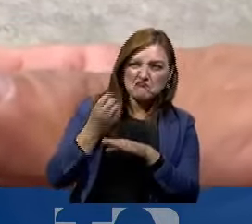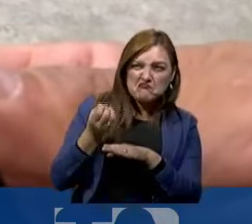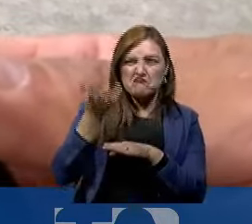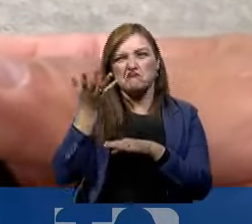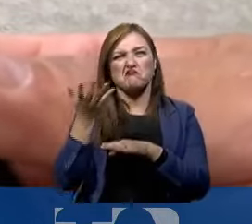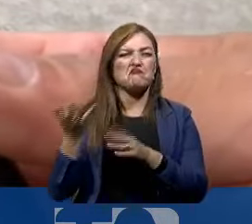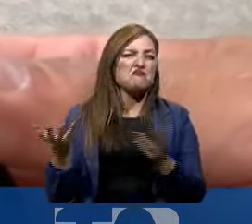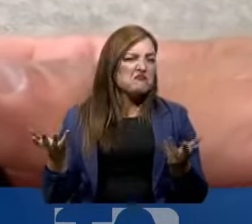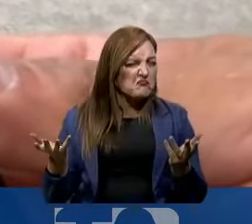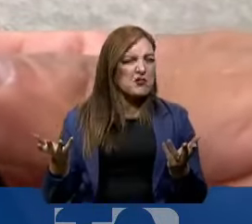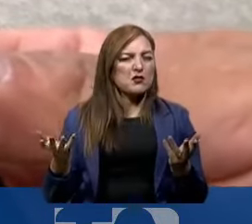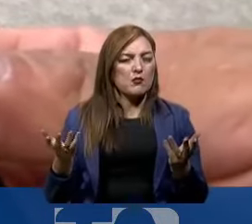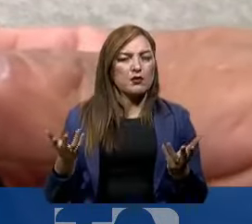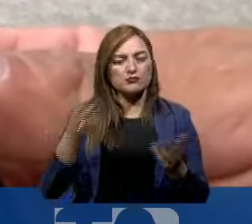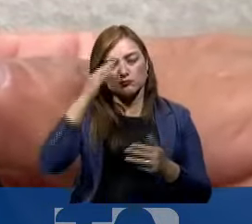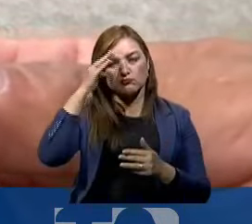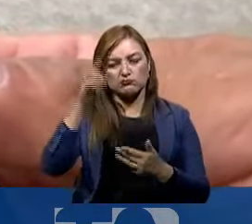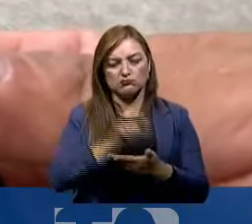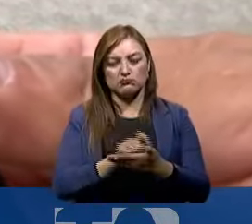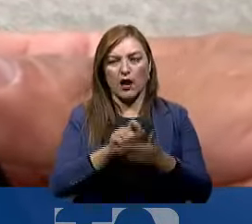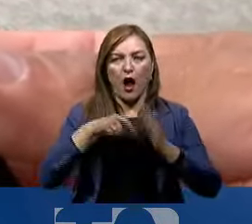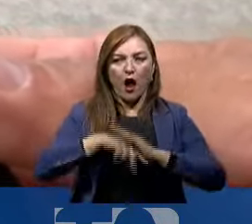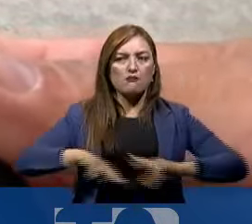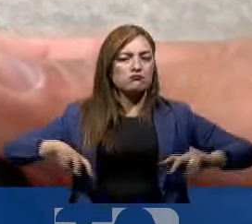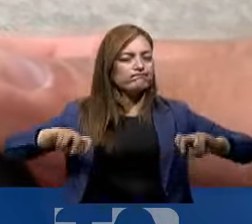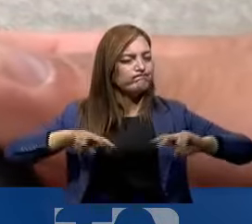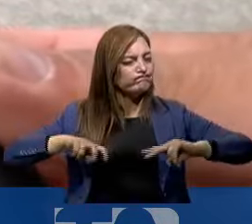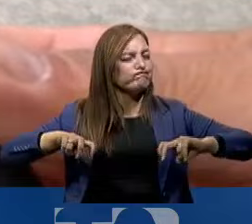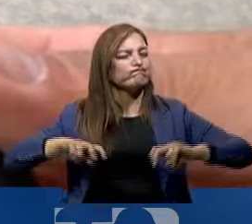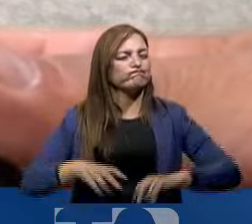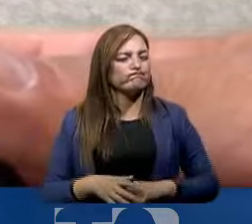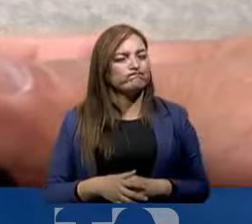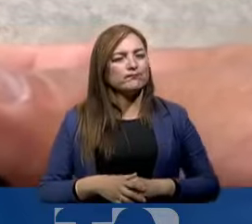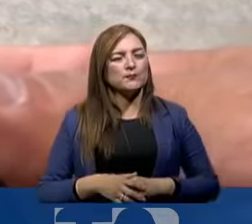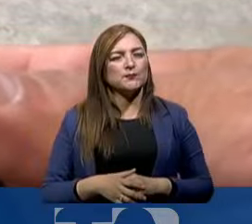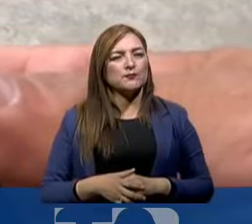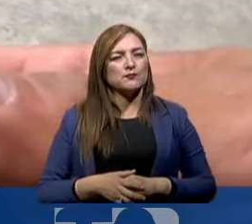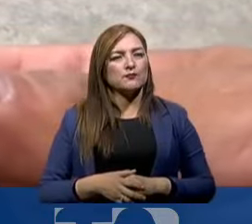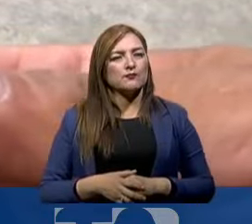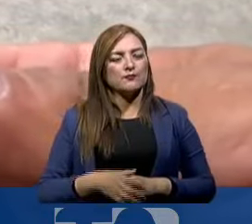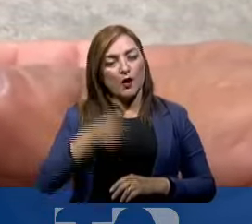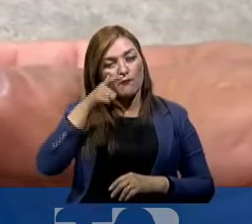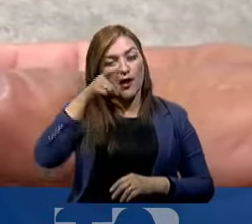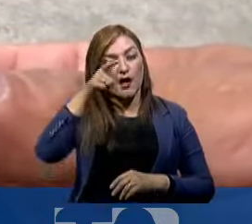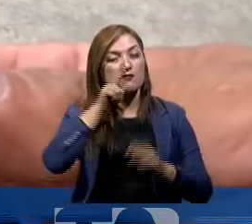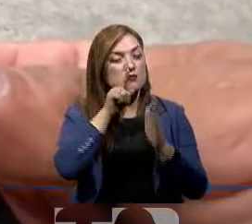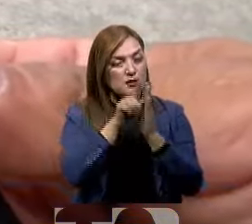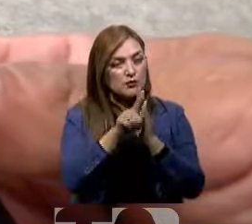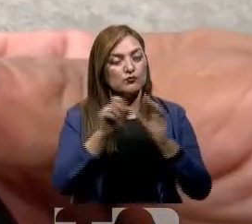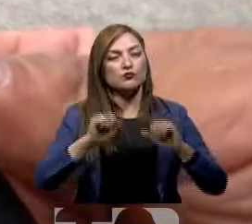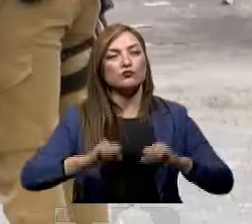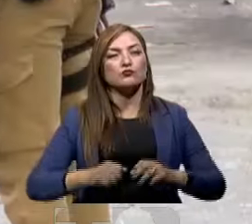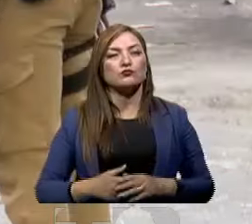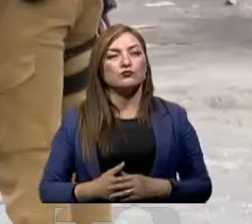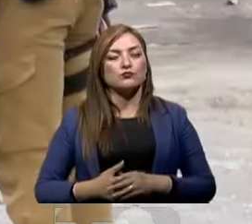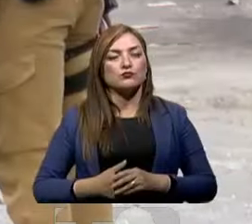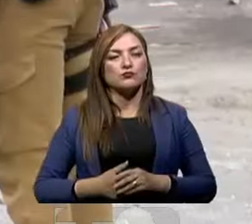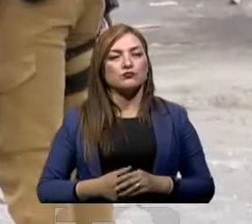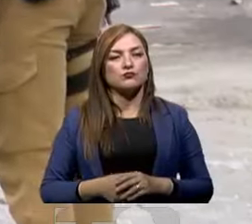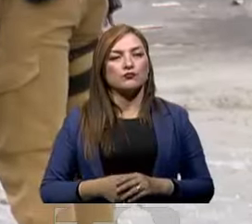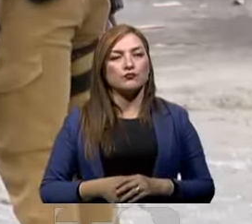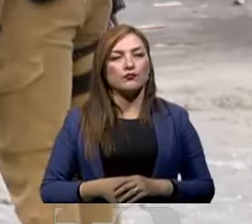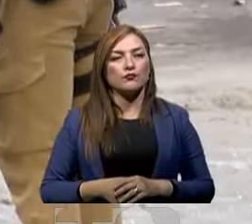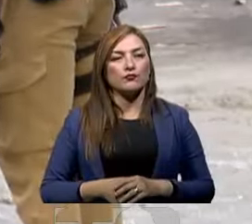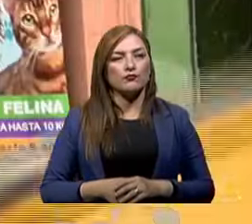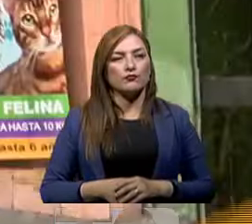de que nosotros podamos ya realizar una investigación y poder aperturar en fiscalía ya la investigación.